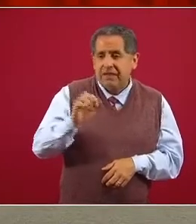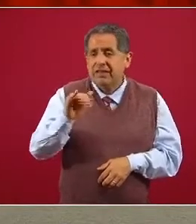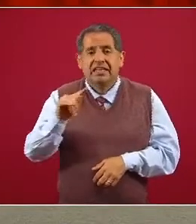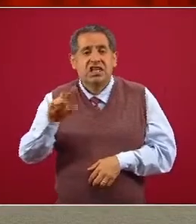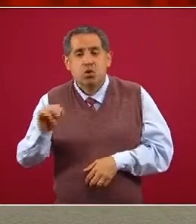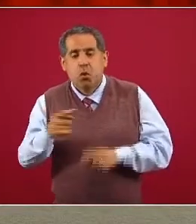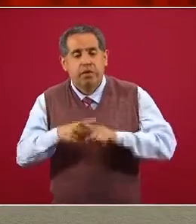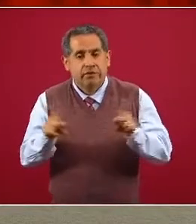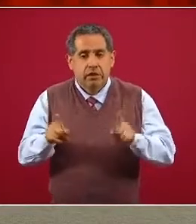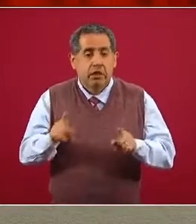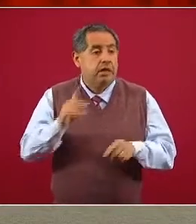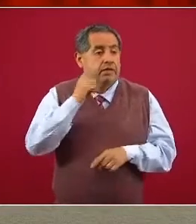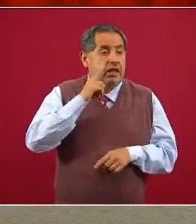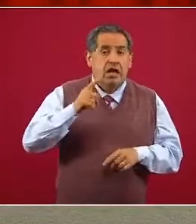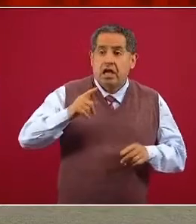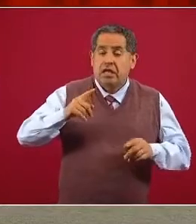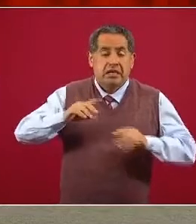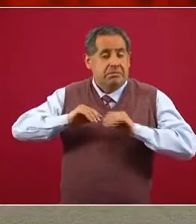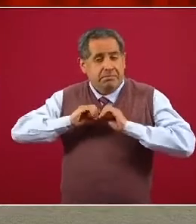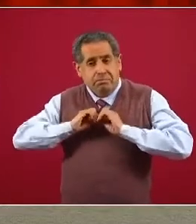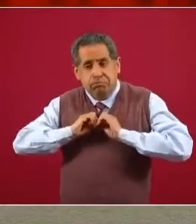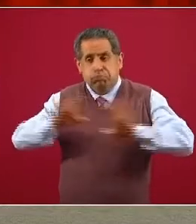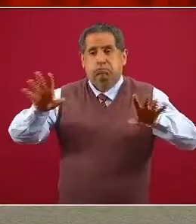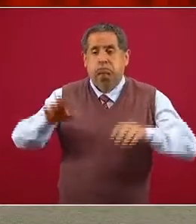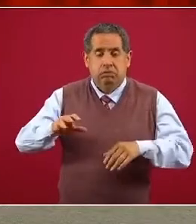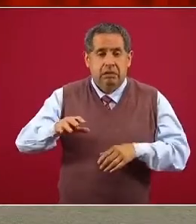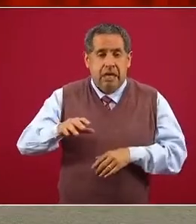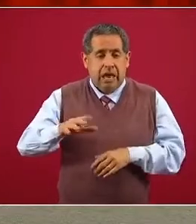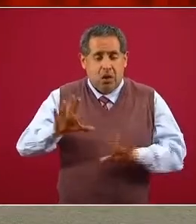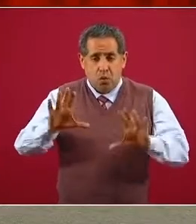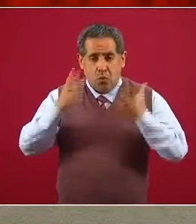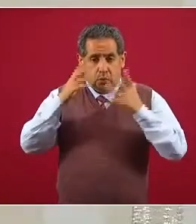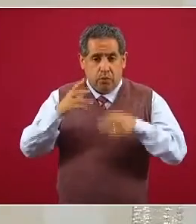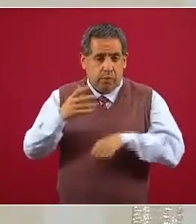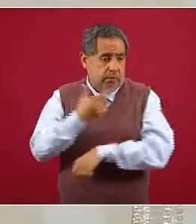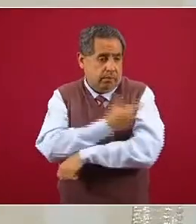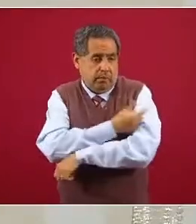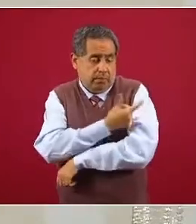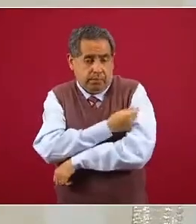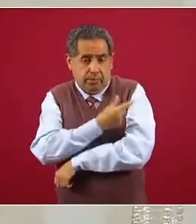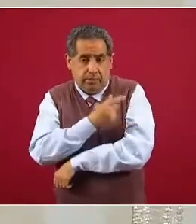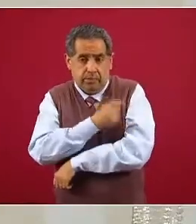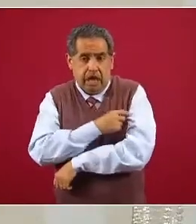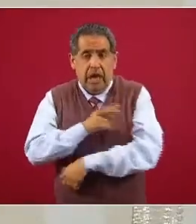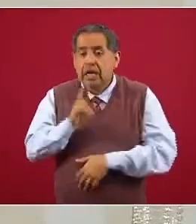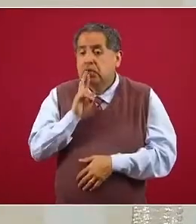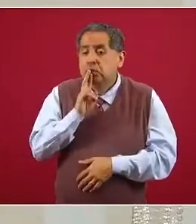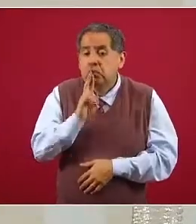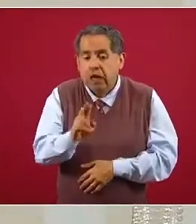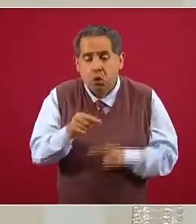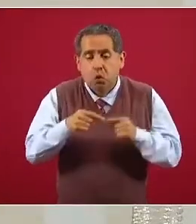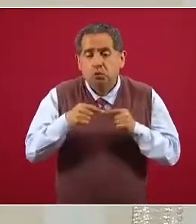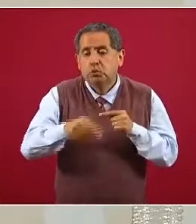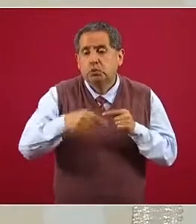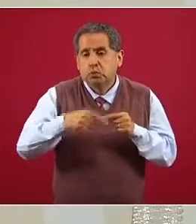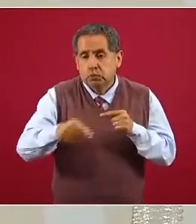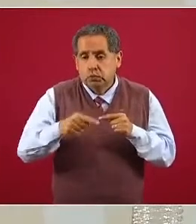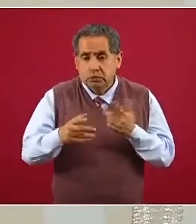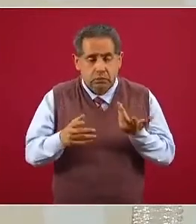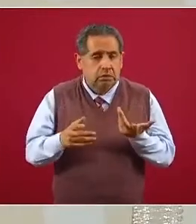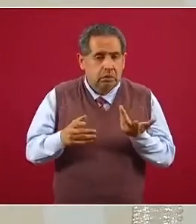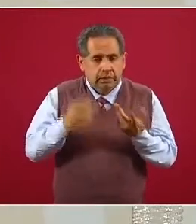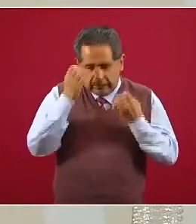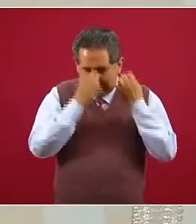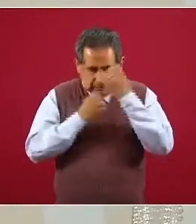vacuna al mercado mundial a aplicarse de forma masiva los resultados que se tienen en los en los análisis